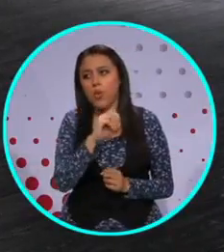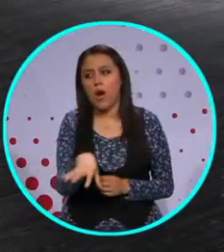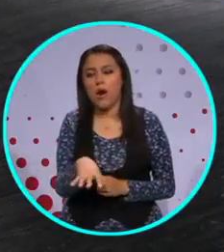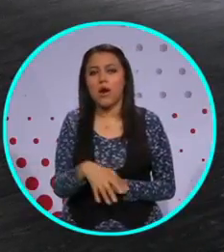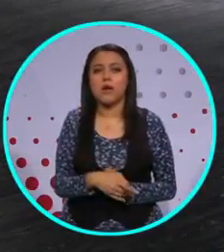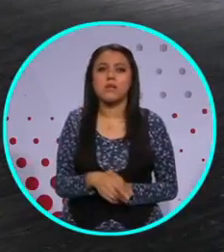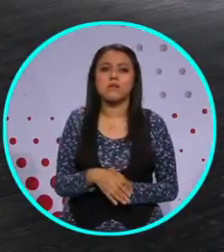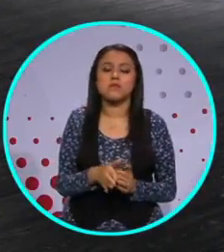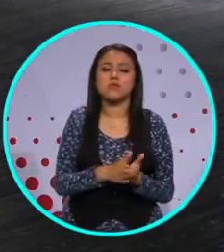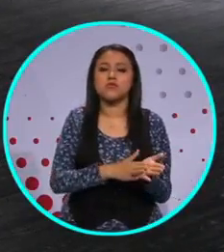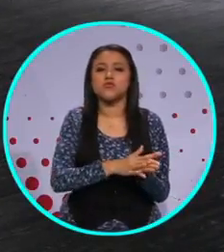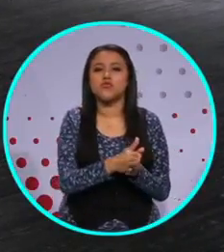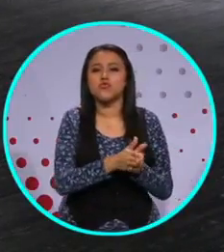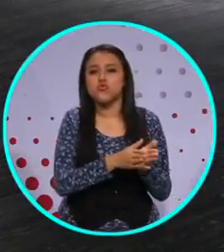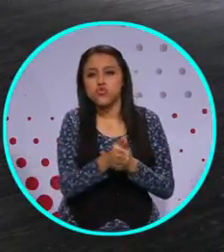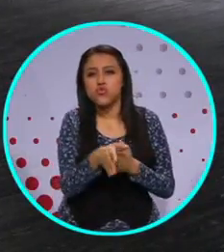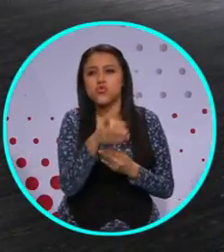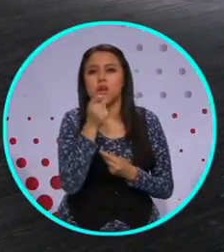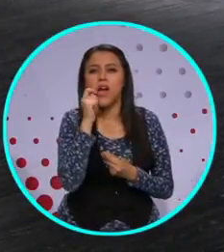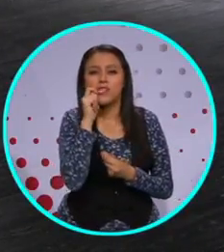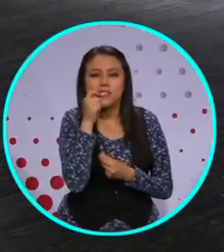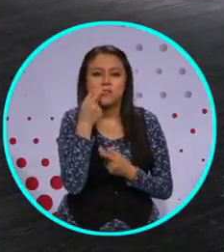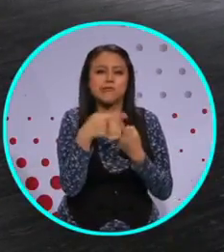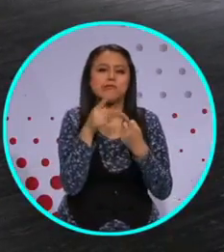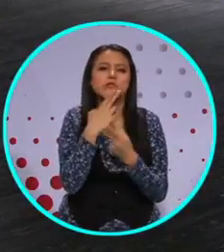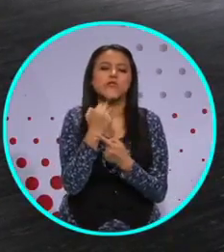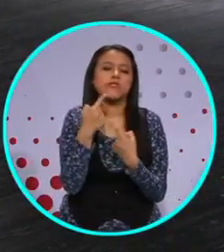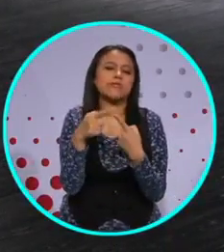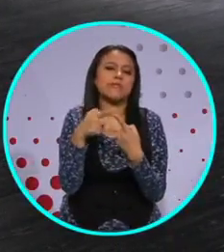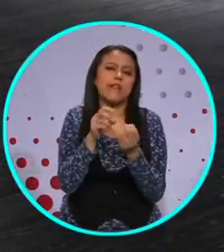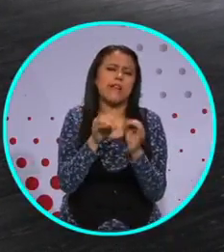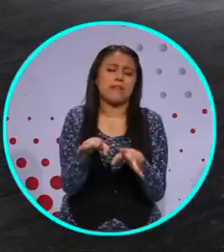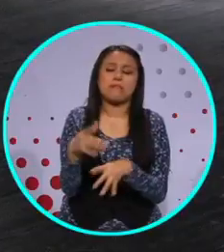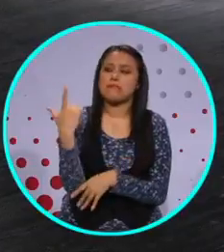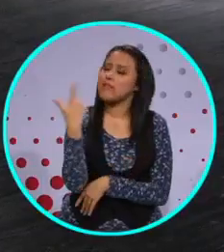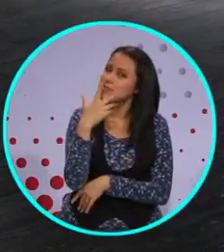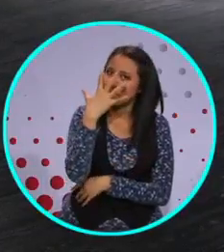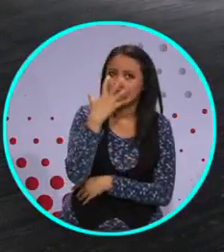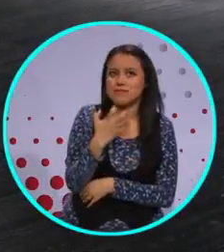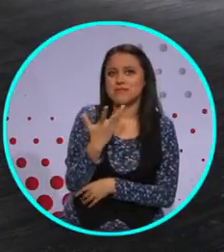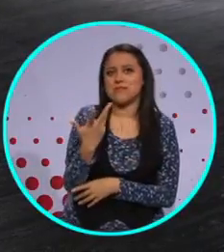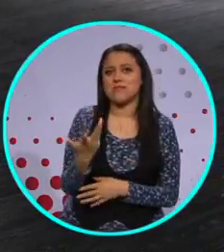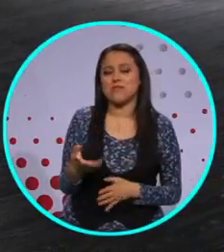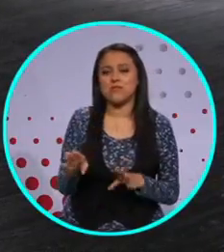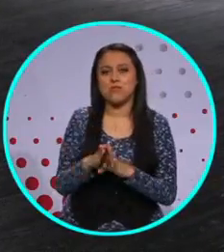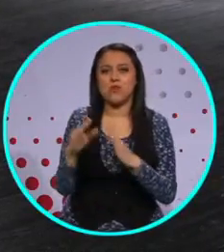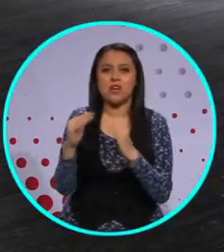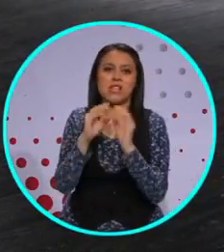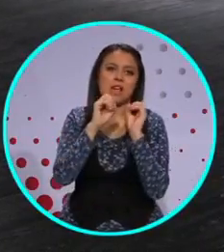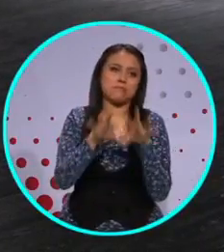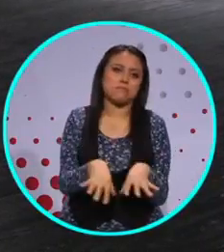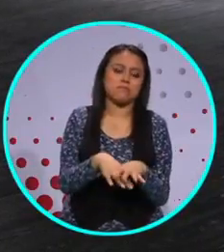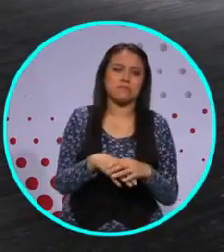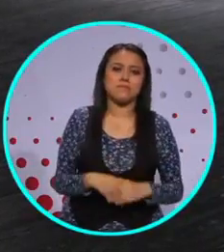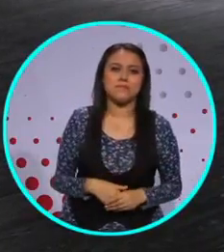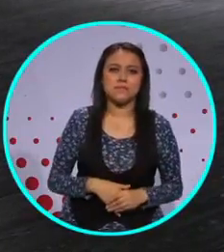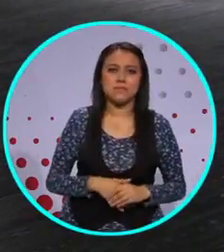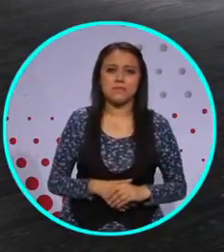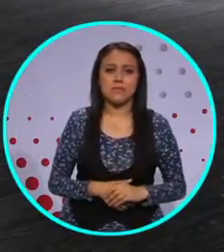chocolates golosinas porque tristeza abandono total de la casa